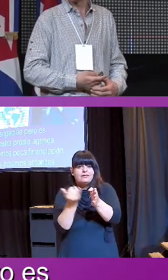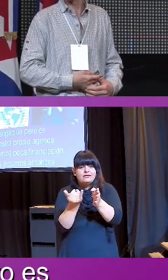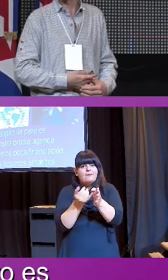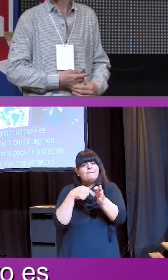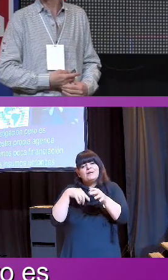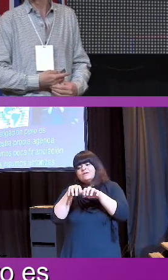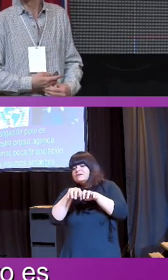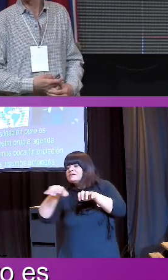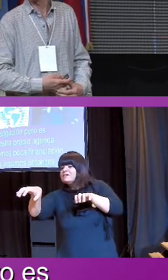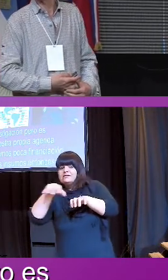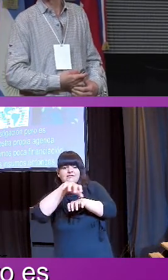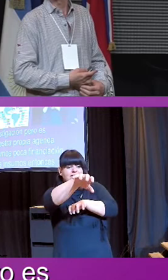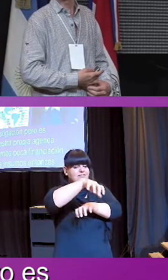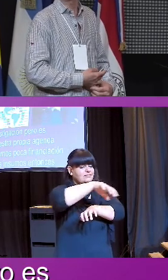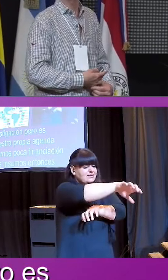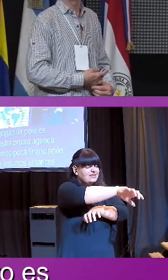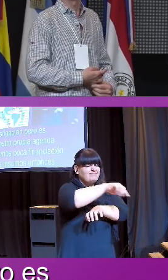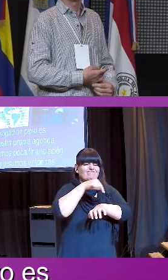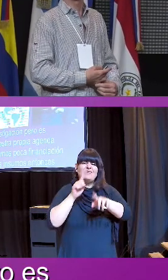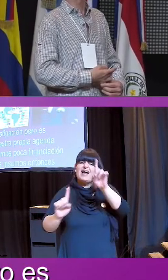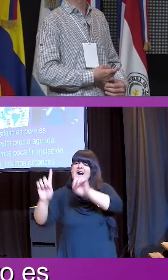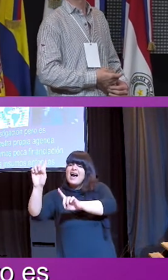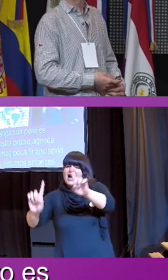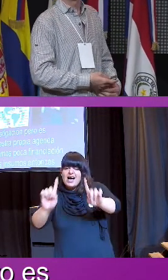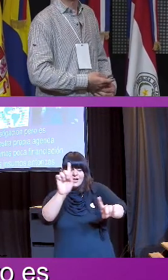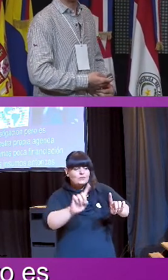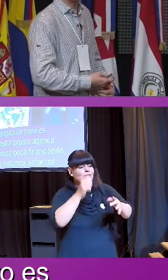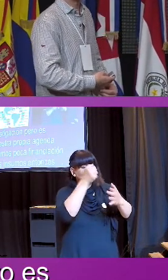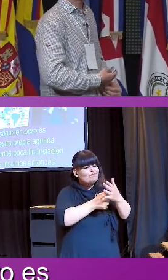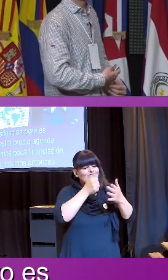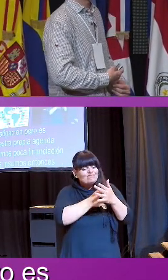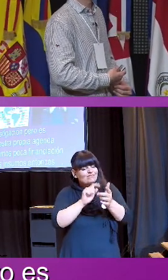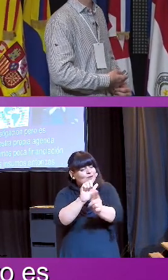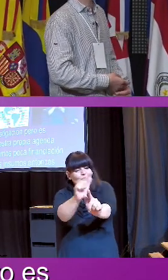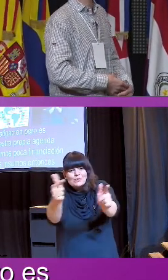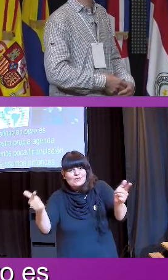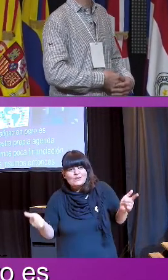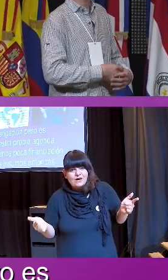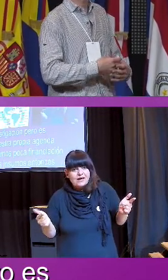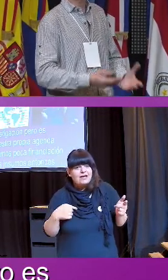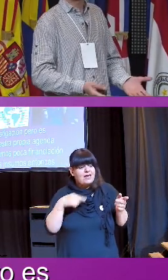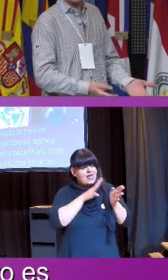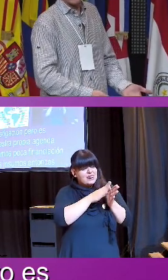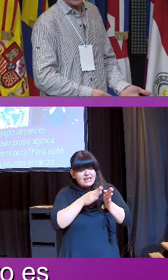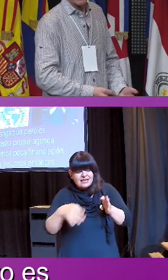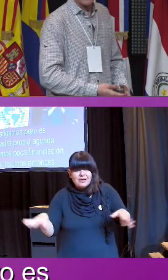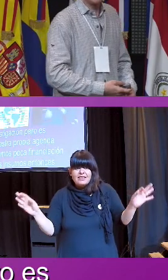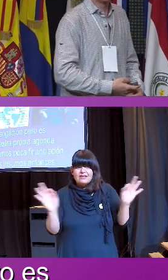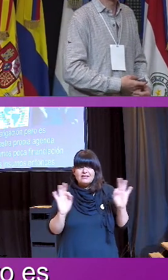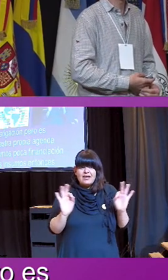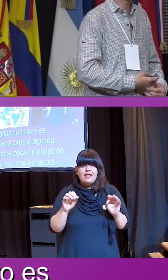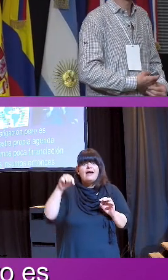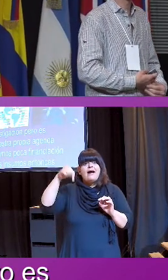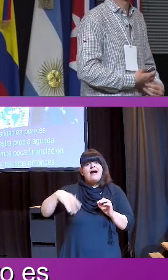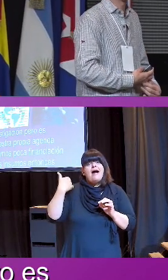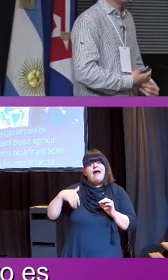pero un porcentaje muy grande del territorio latinoamericano no hay recursos de tratamiento, muchos no tienen nada, incluso acá en Capital, ¿sí?